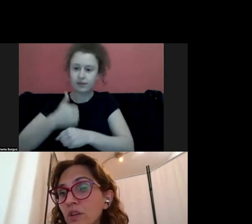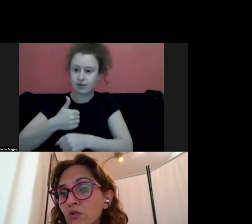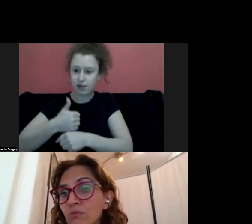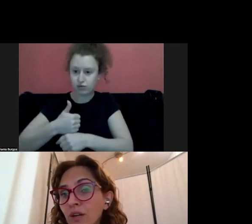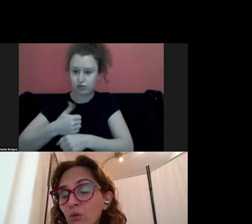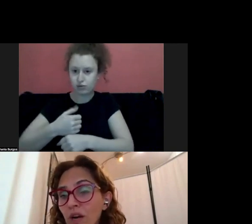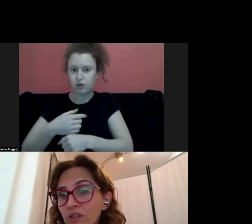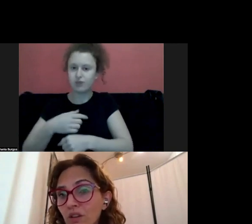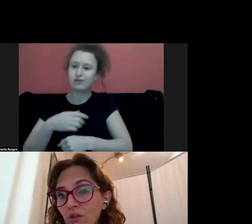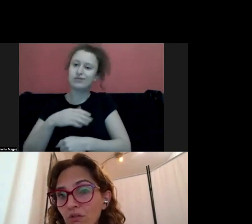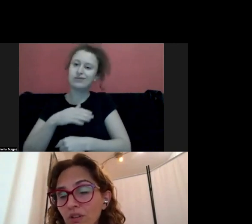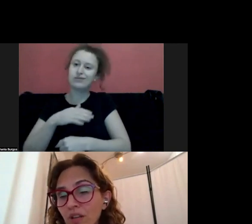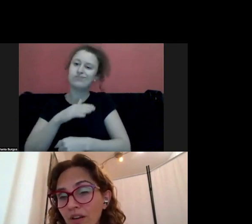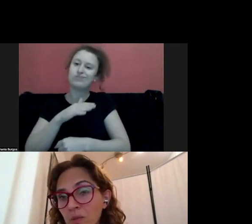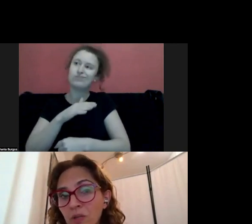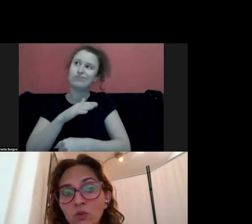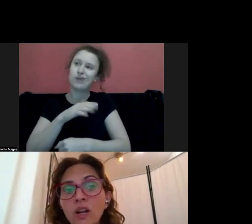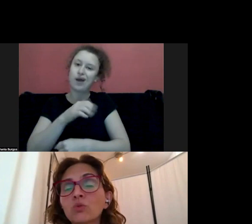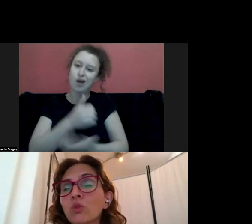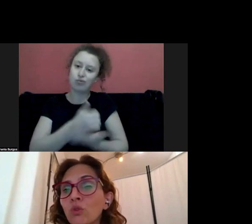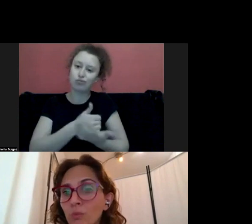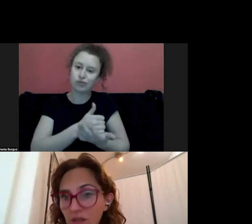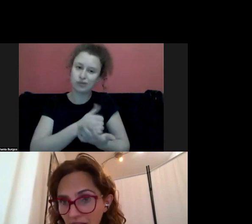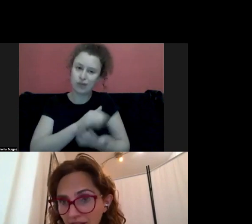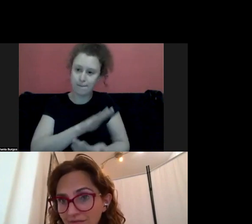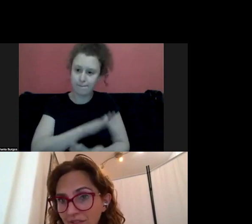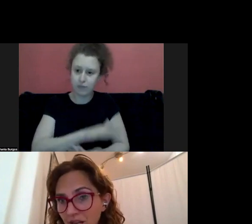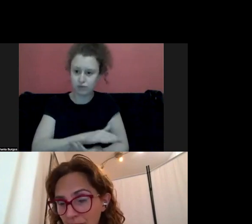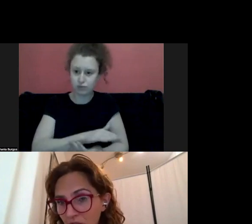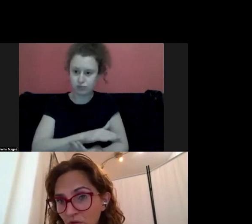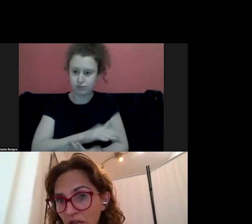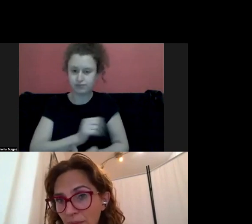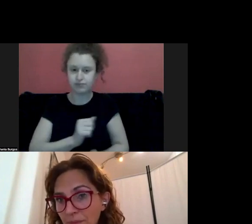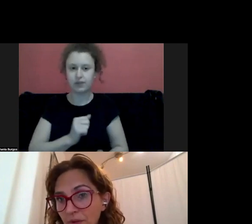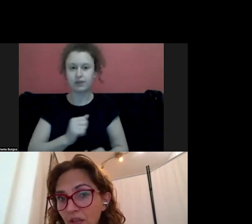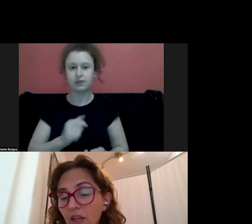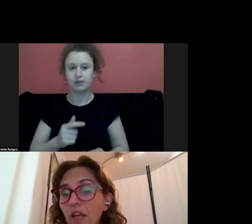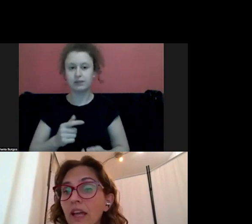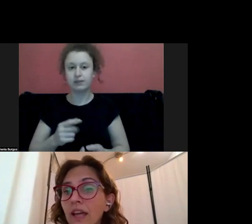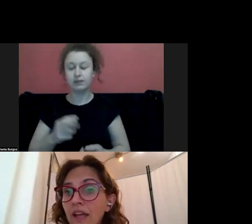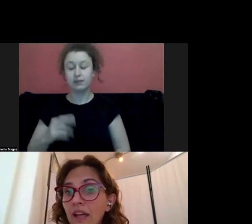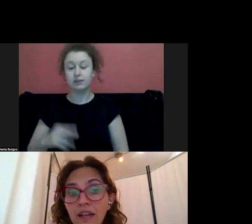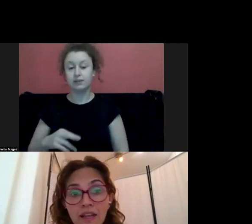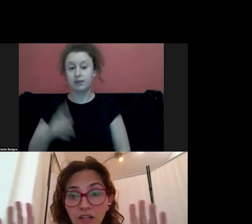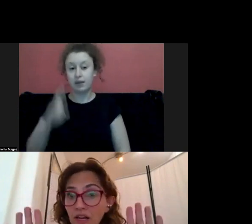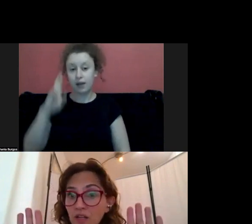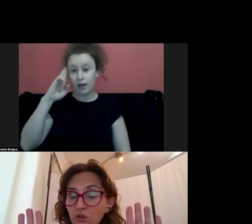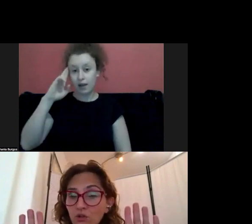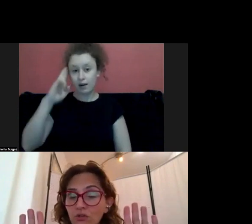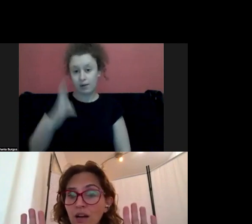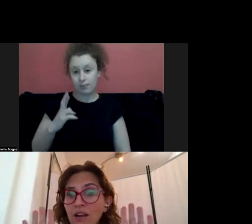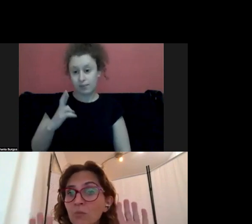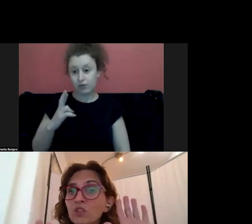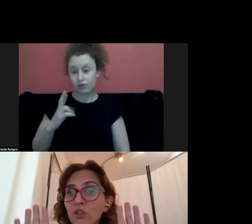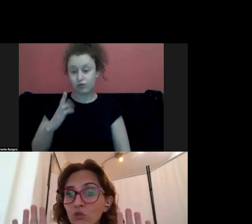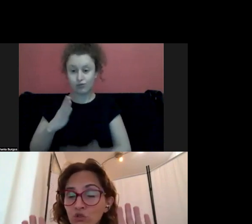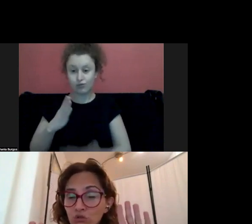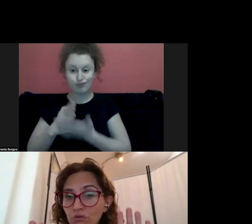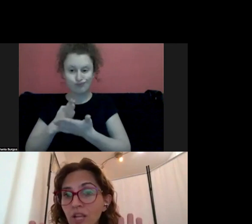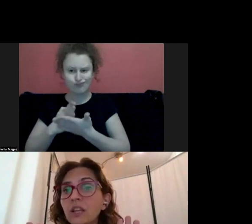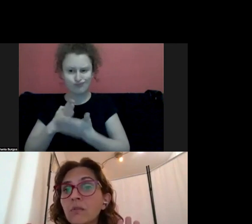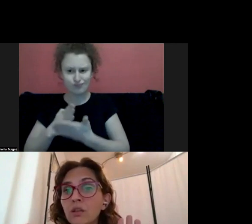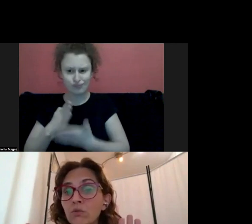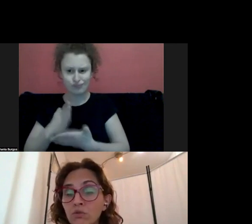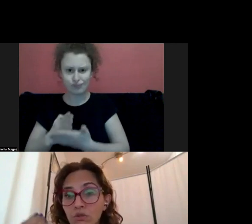un derecho humano básico el respeto a la autonomía de la persona. En este caso hablamos de